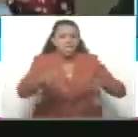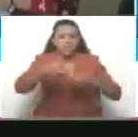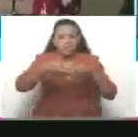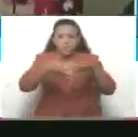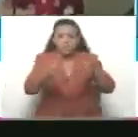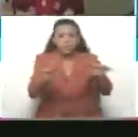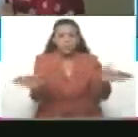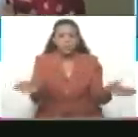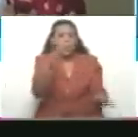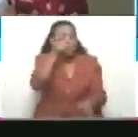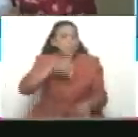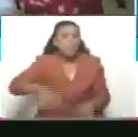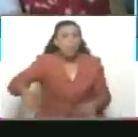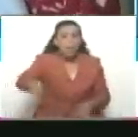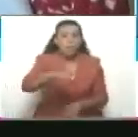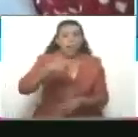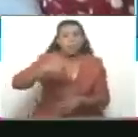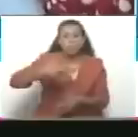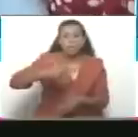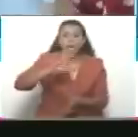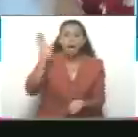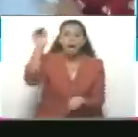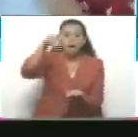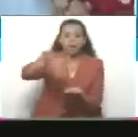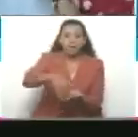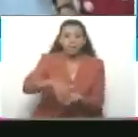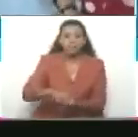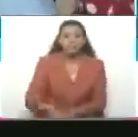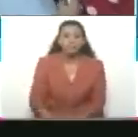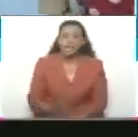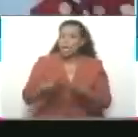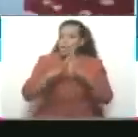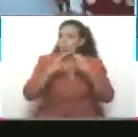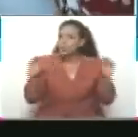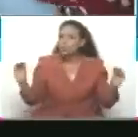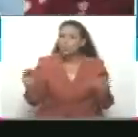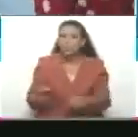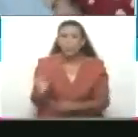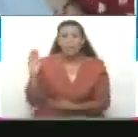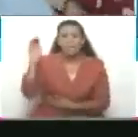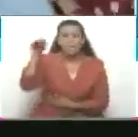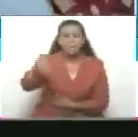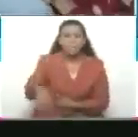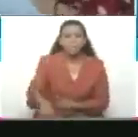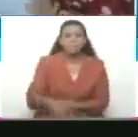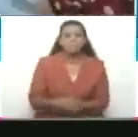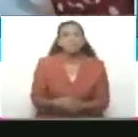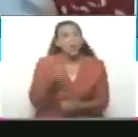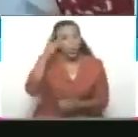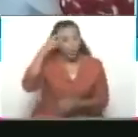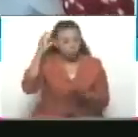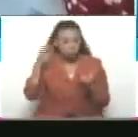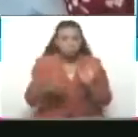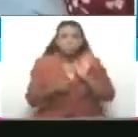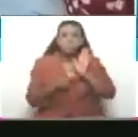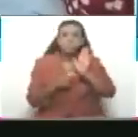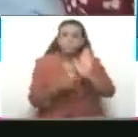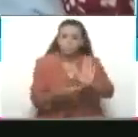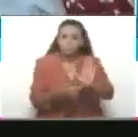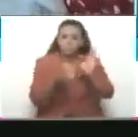tejería al pueblo de la tejería y al pueblo de aragua y al pueblo de todo el centro del país Hoy puedo